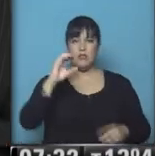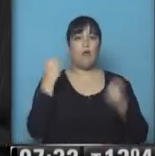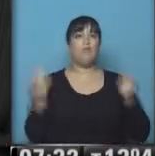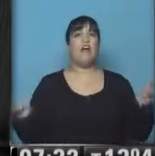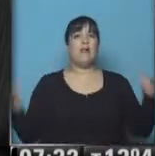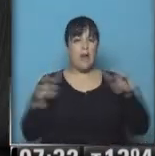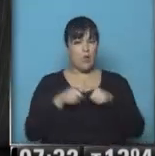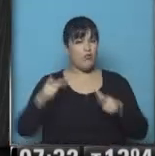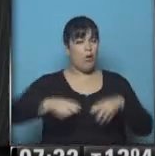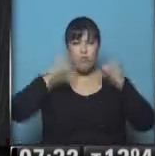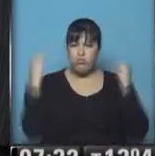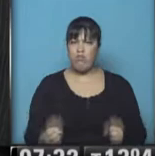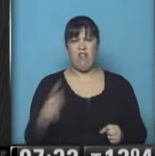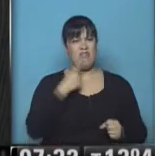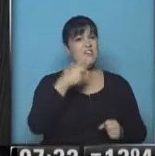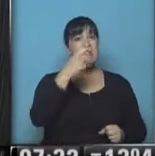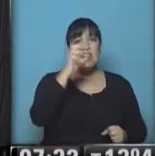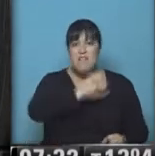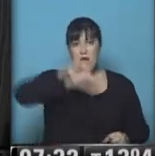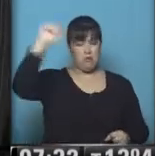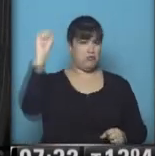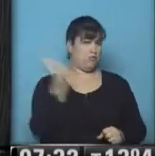donde fue terminante no habrá devaluación